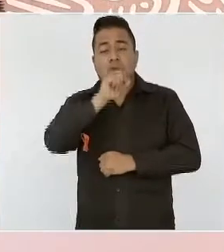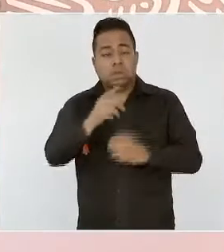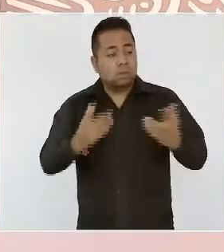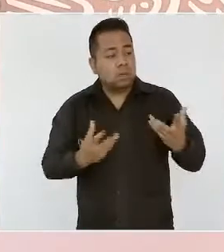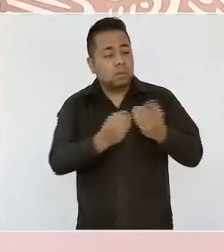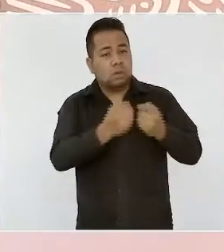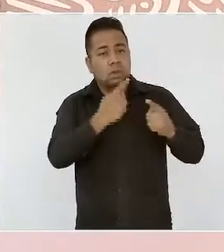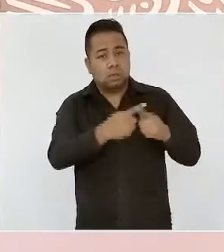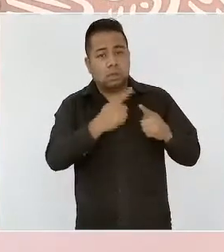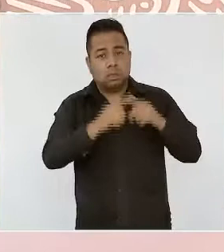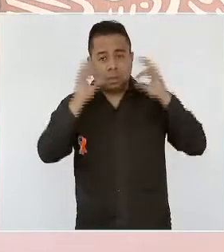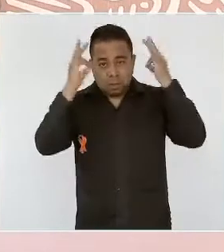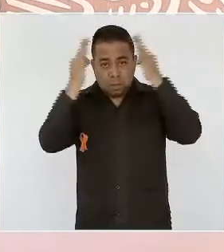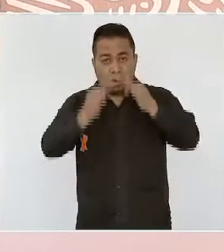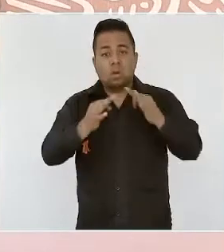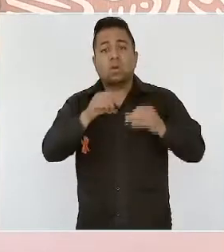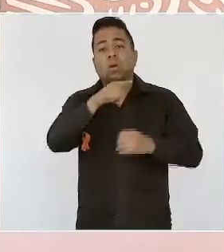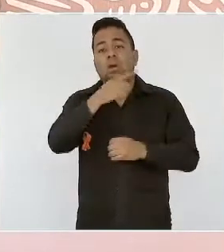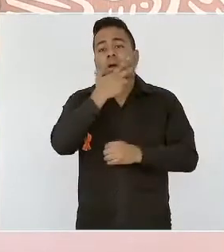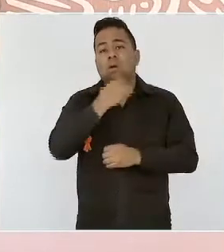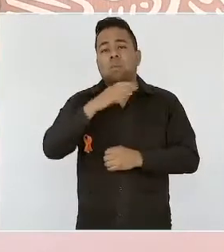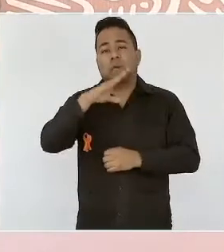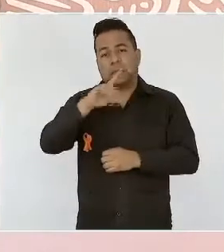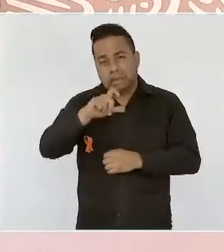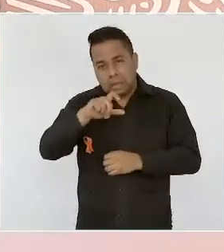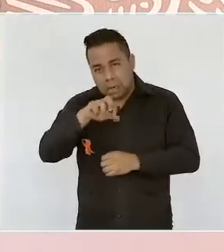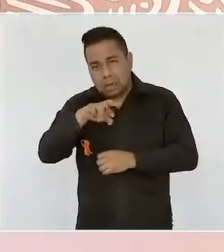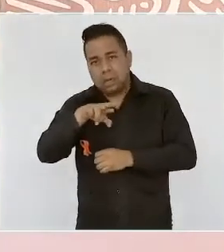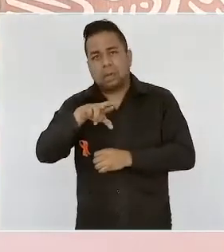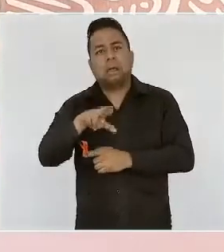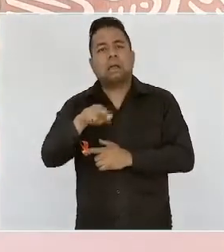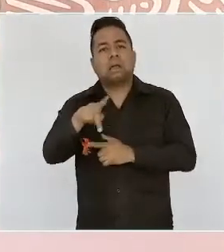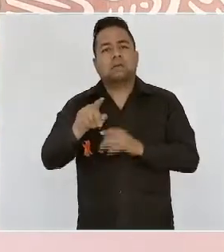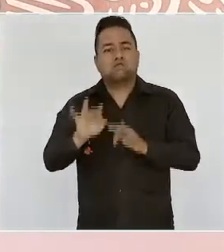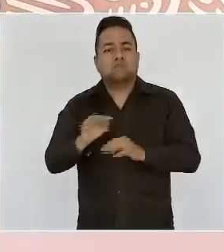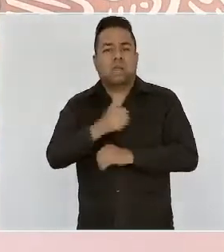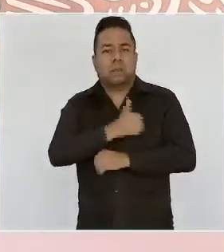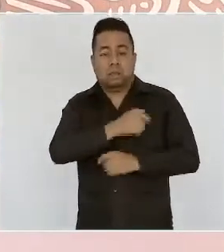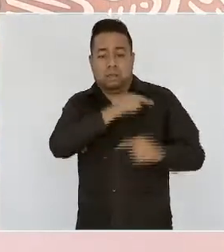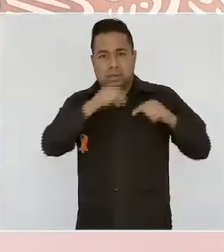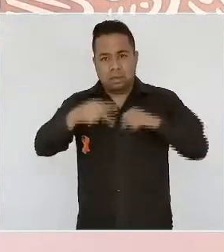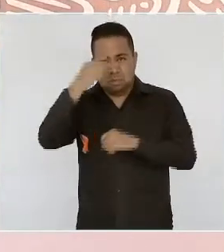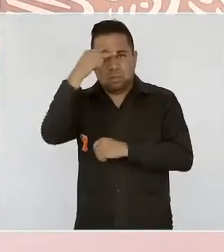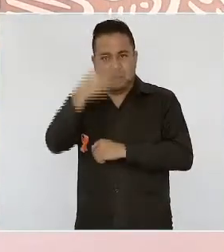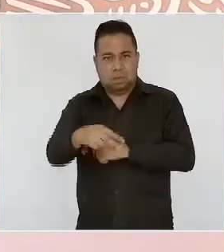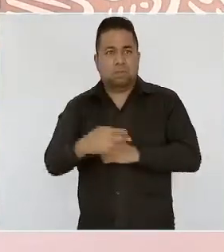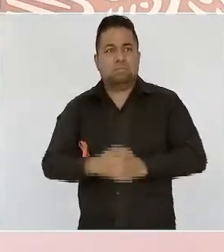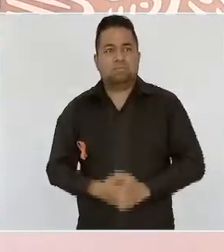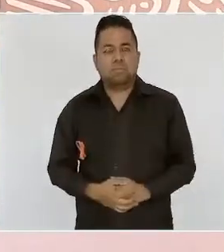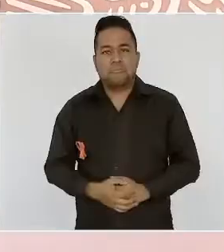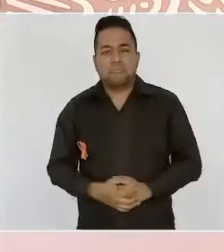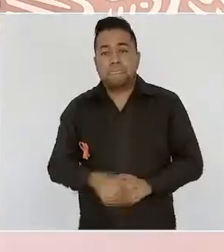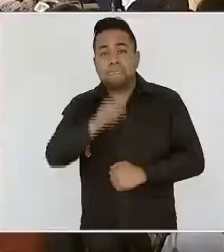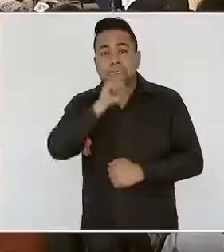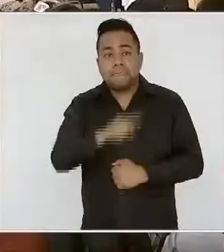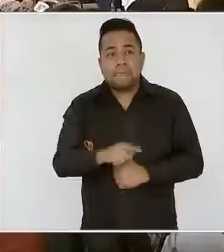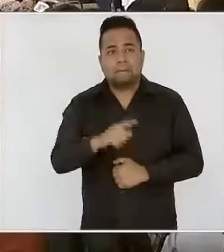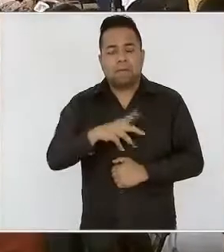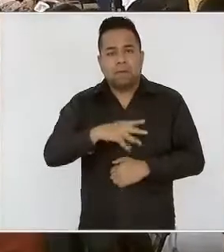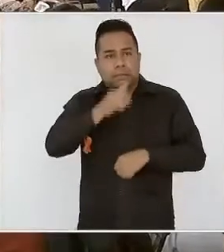con el señor embajador Clark de Canadá en México. Estamos